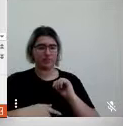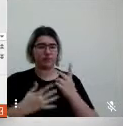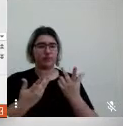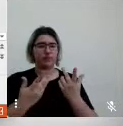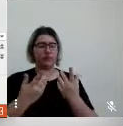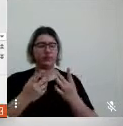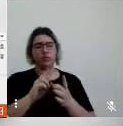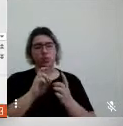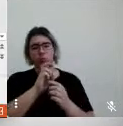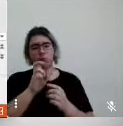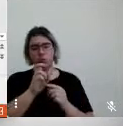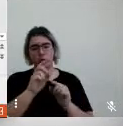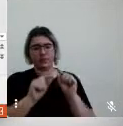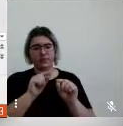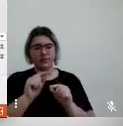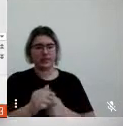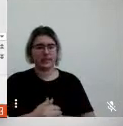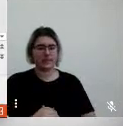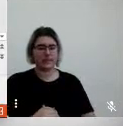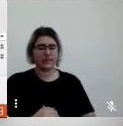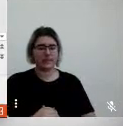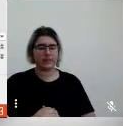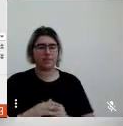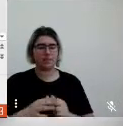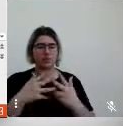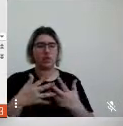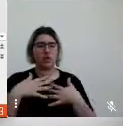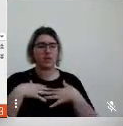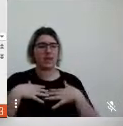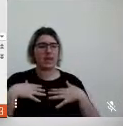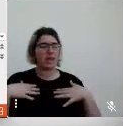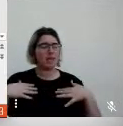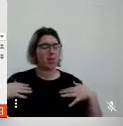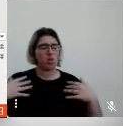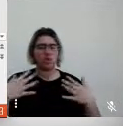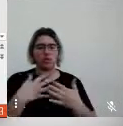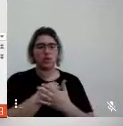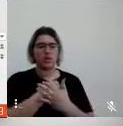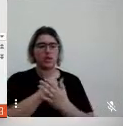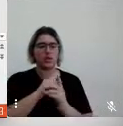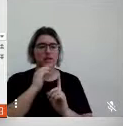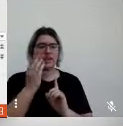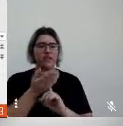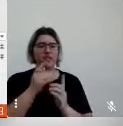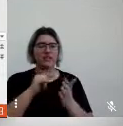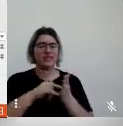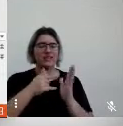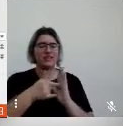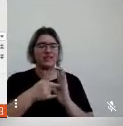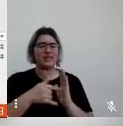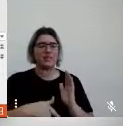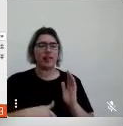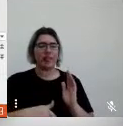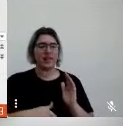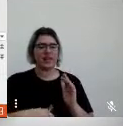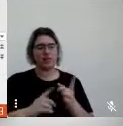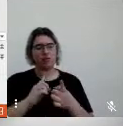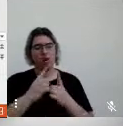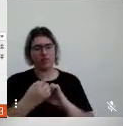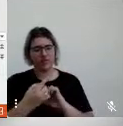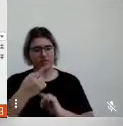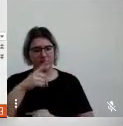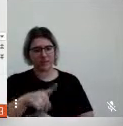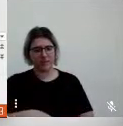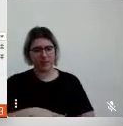bacterias. Entonces, todas las emociones afectan al sistema digestivo y viceversa. El cerebro conecta con